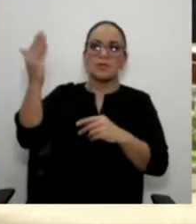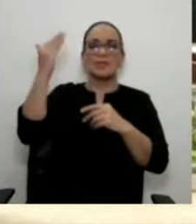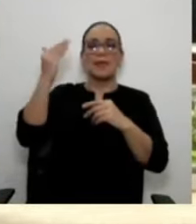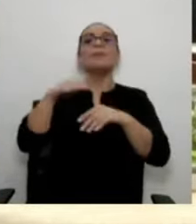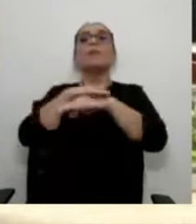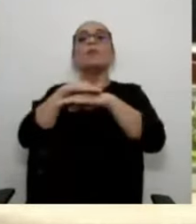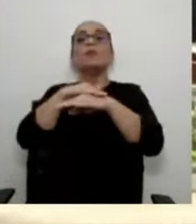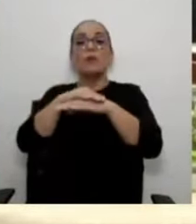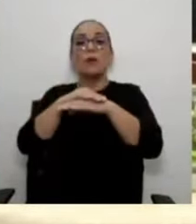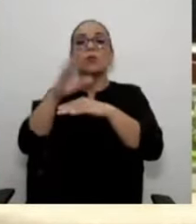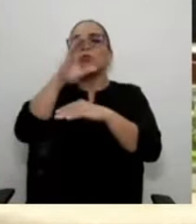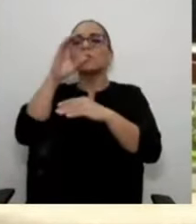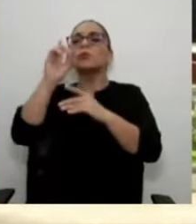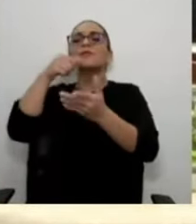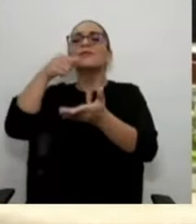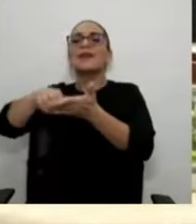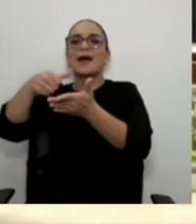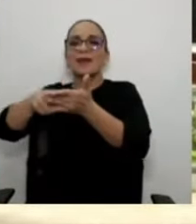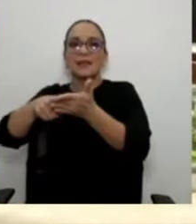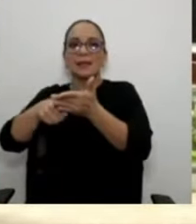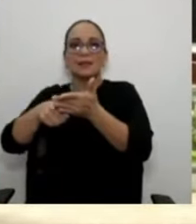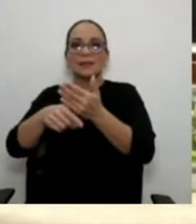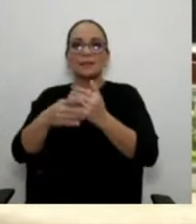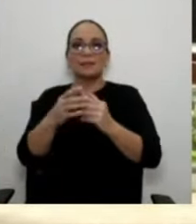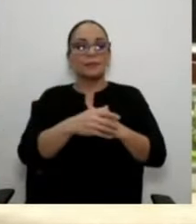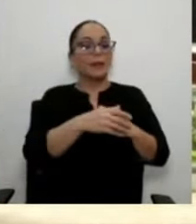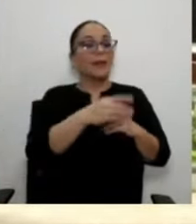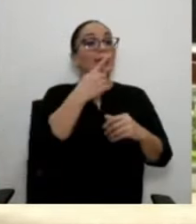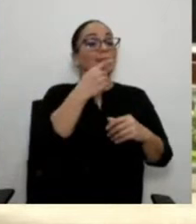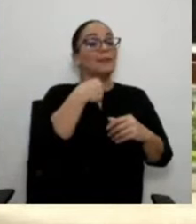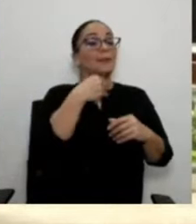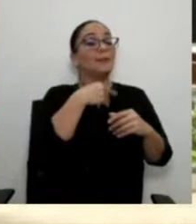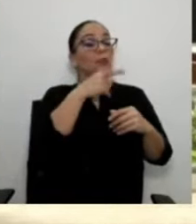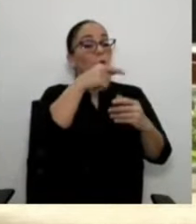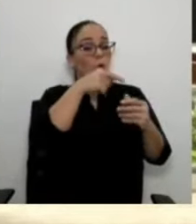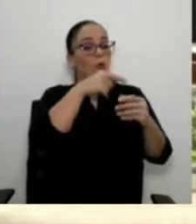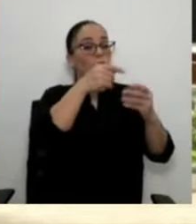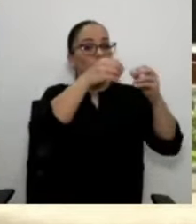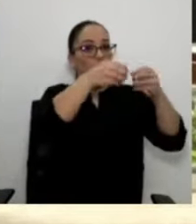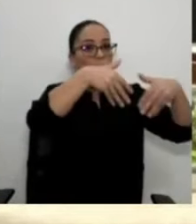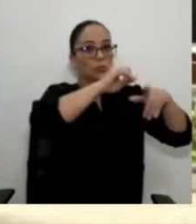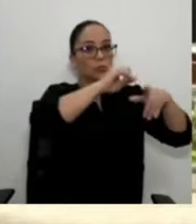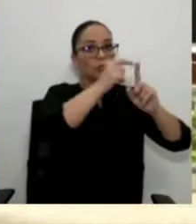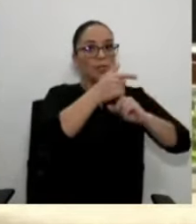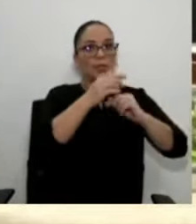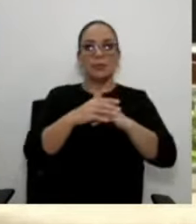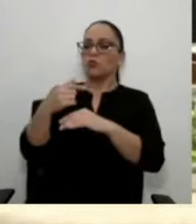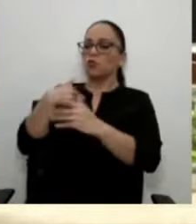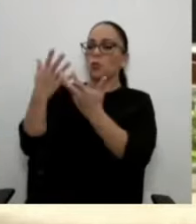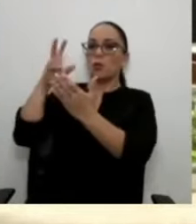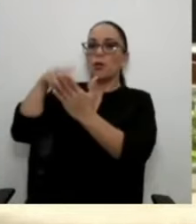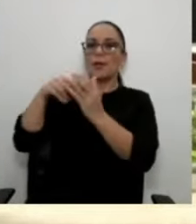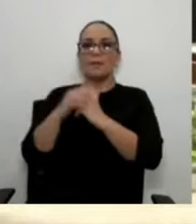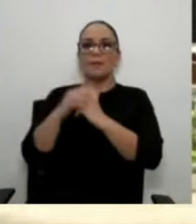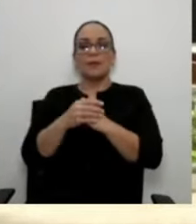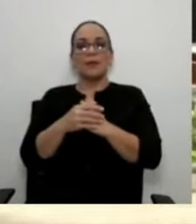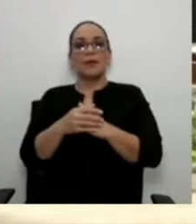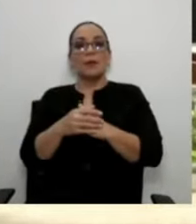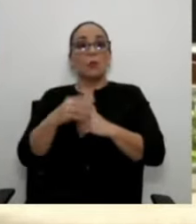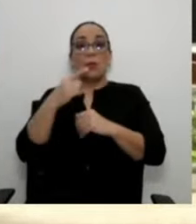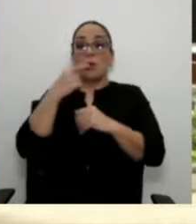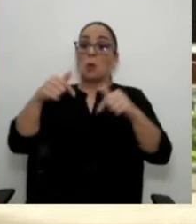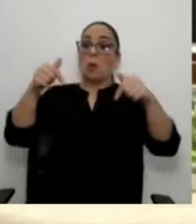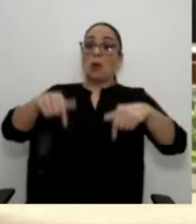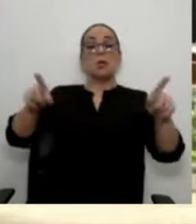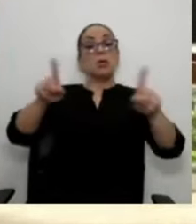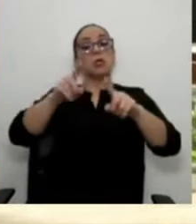que aparecieron en el... Están en las redes sociales. No, pero yo la quiero leer. Dicen, no, aquí nunca ocurrió ninguna agresión. Y